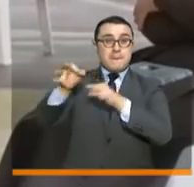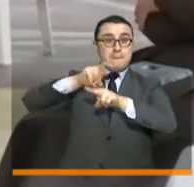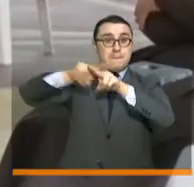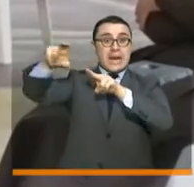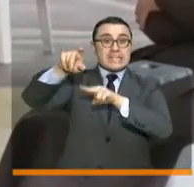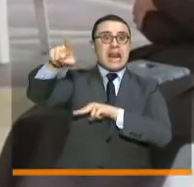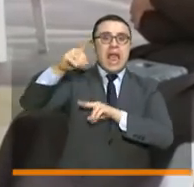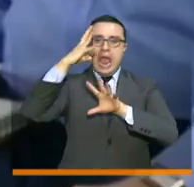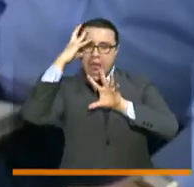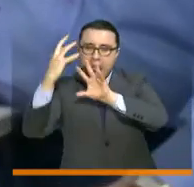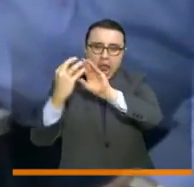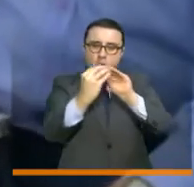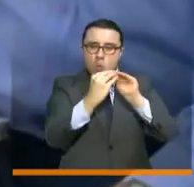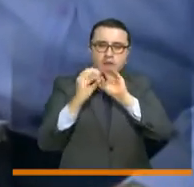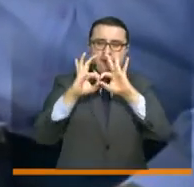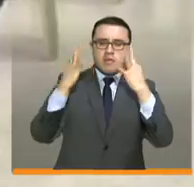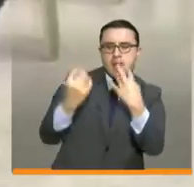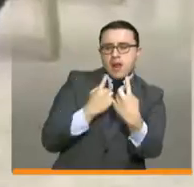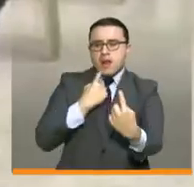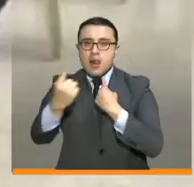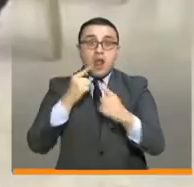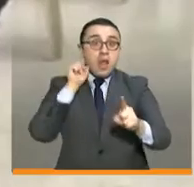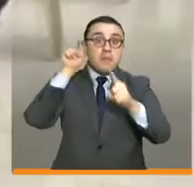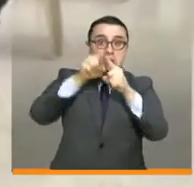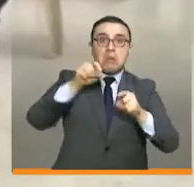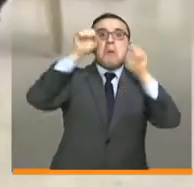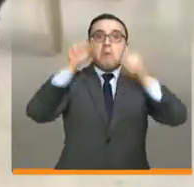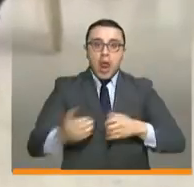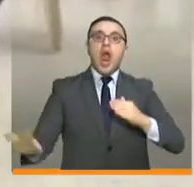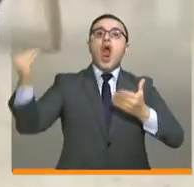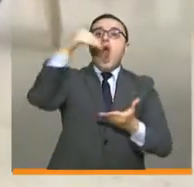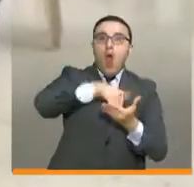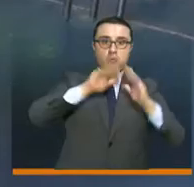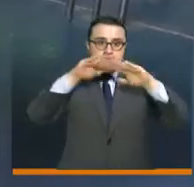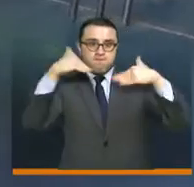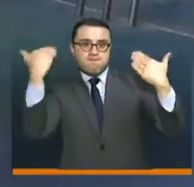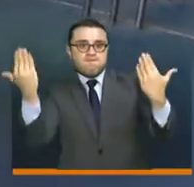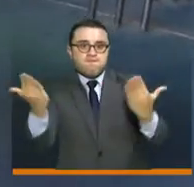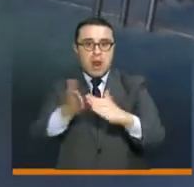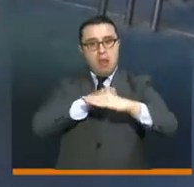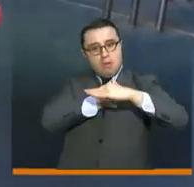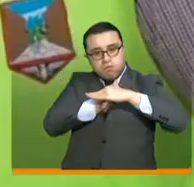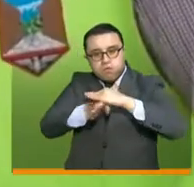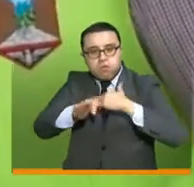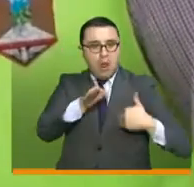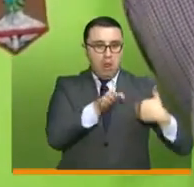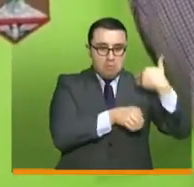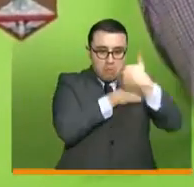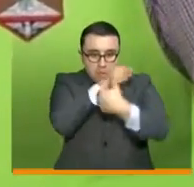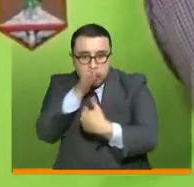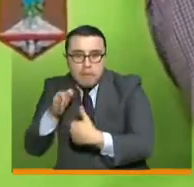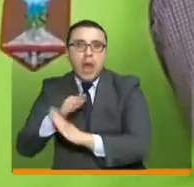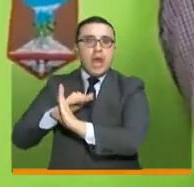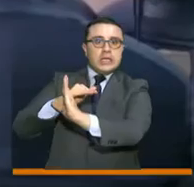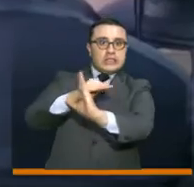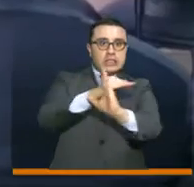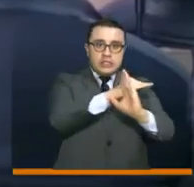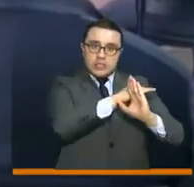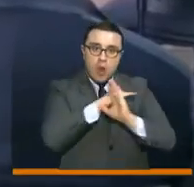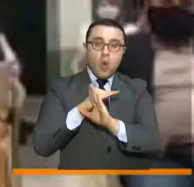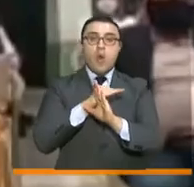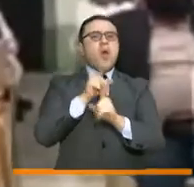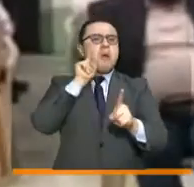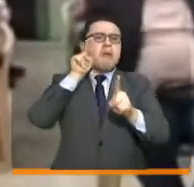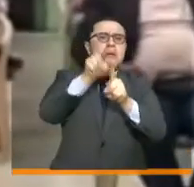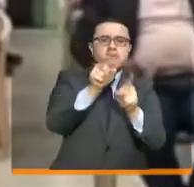acuerdos con las familias para dar inicio a un piloto de regreso a las aulas gradual, progresivo y seguro, escuchando las sugerencias y preguntas